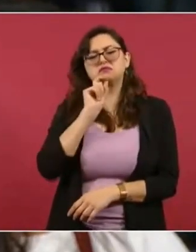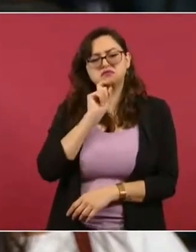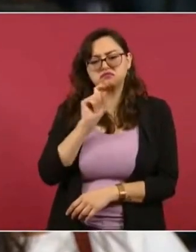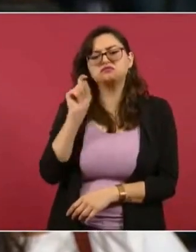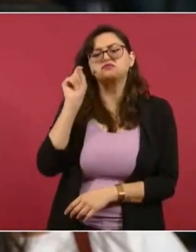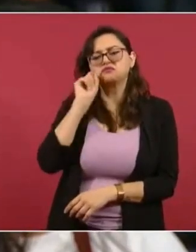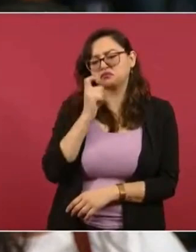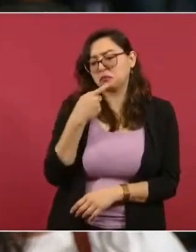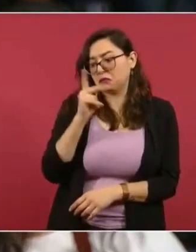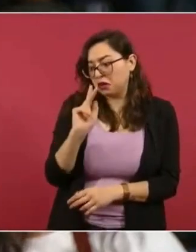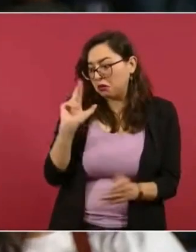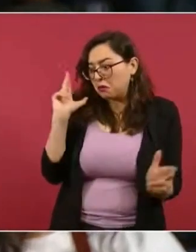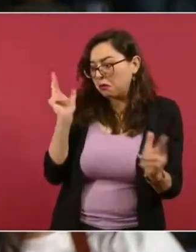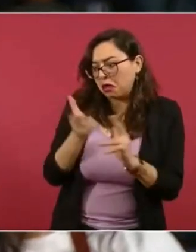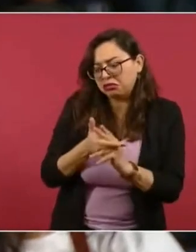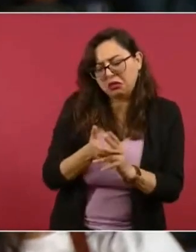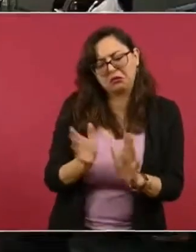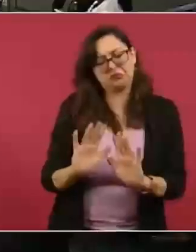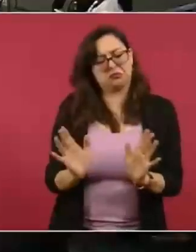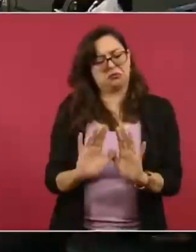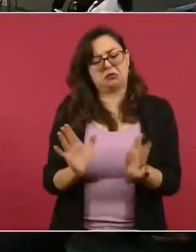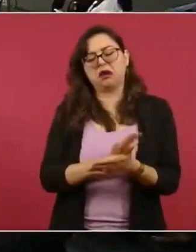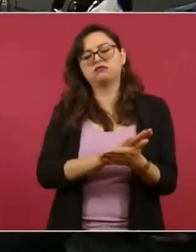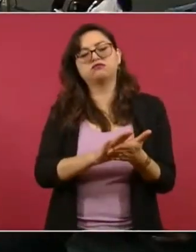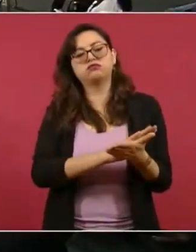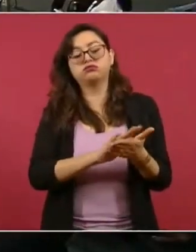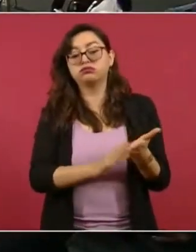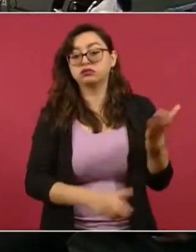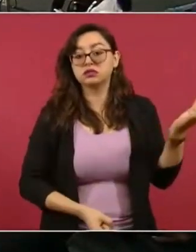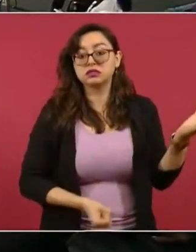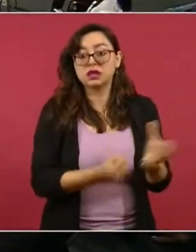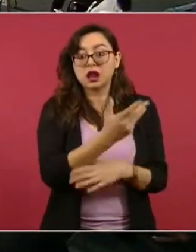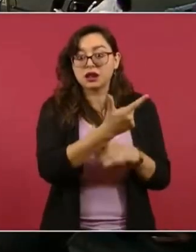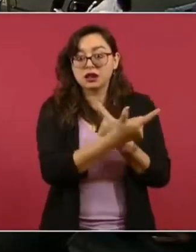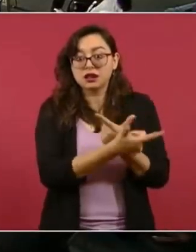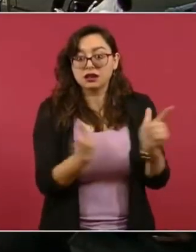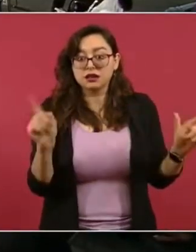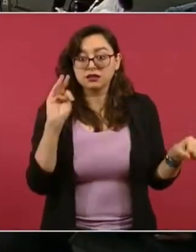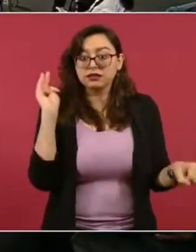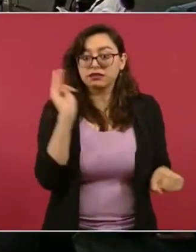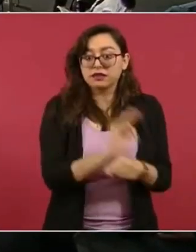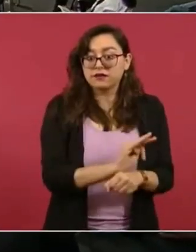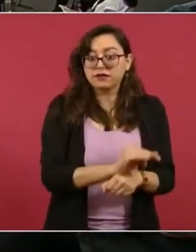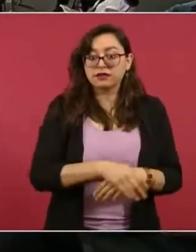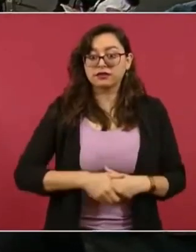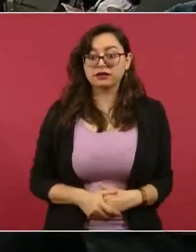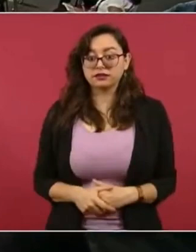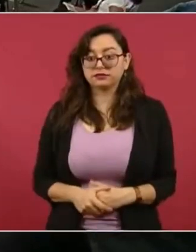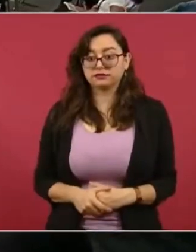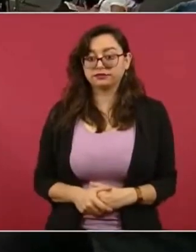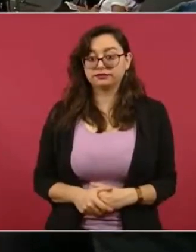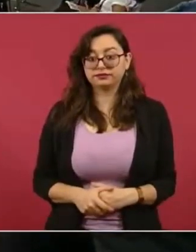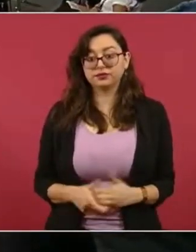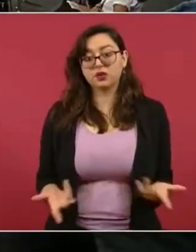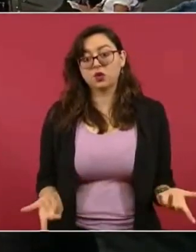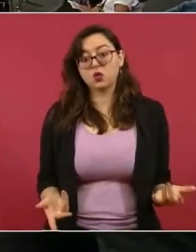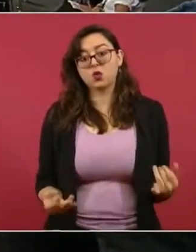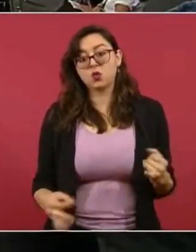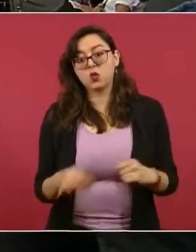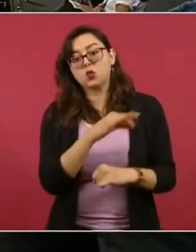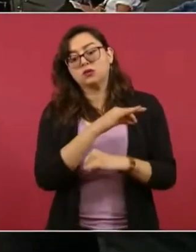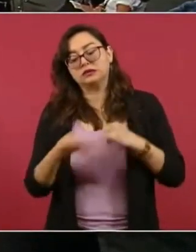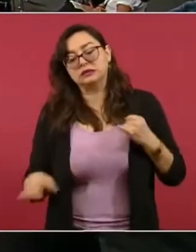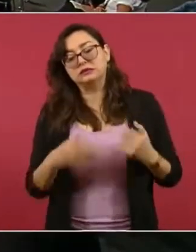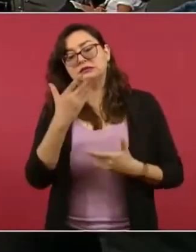el sujeto fue absuelto y bueno para terminar ofreciendo disculpas por esto